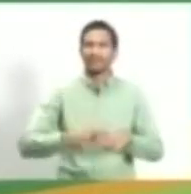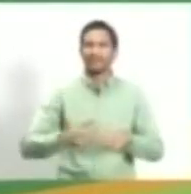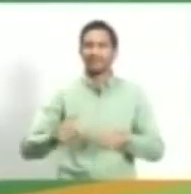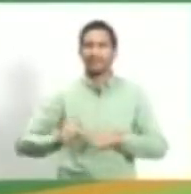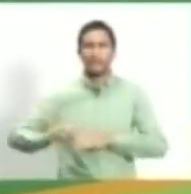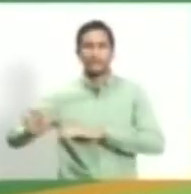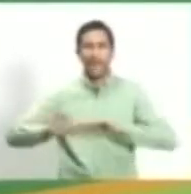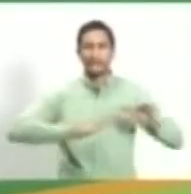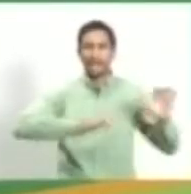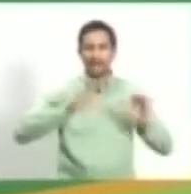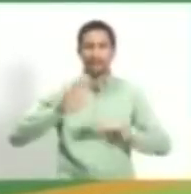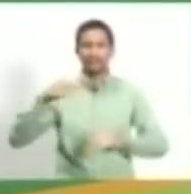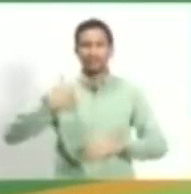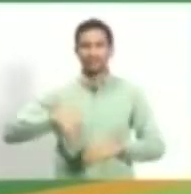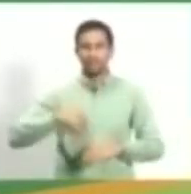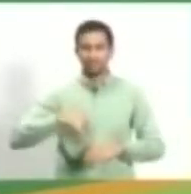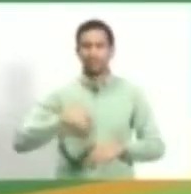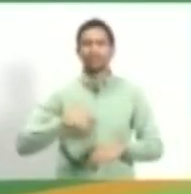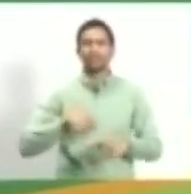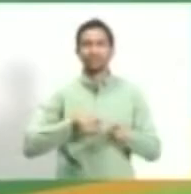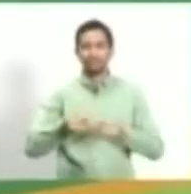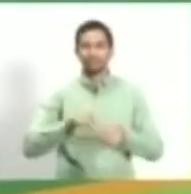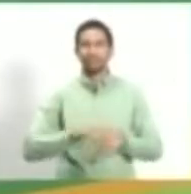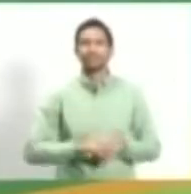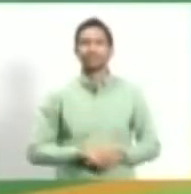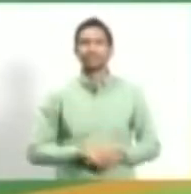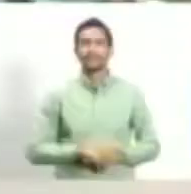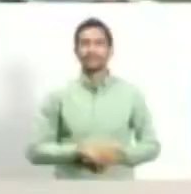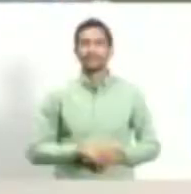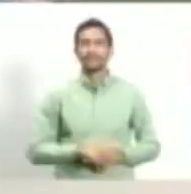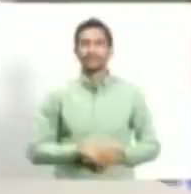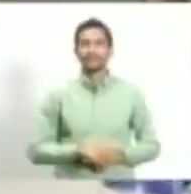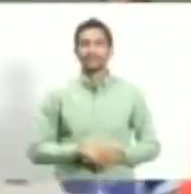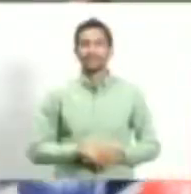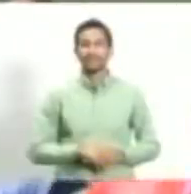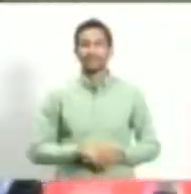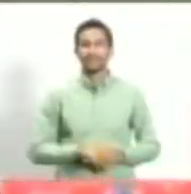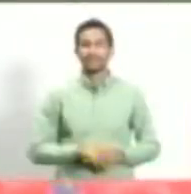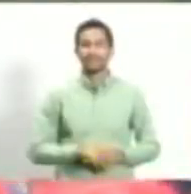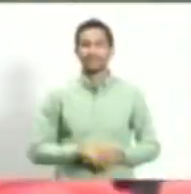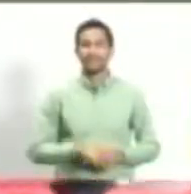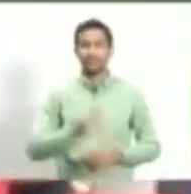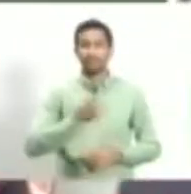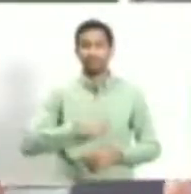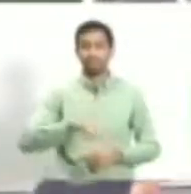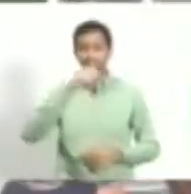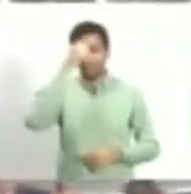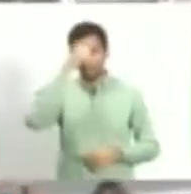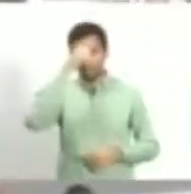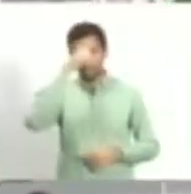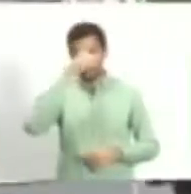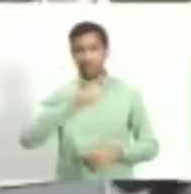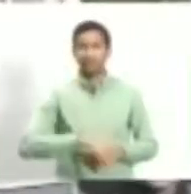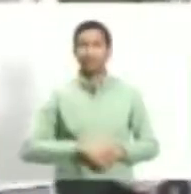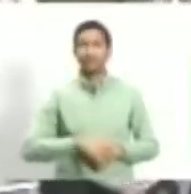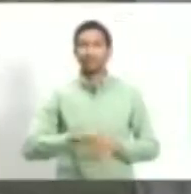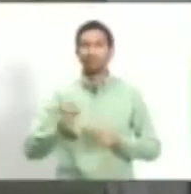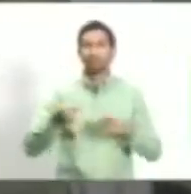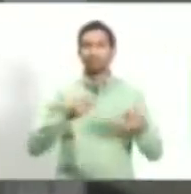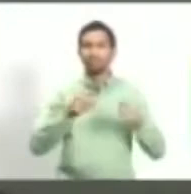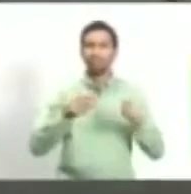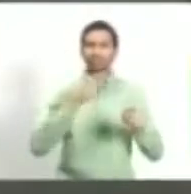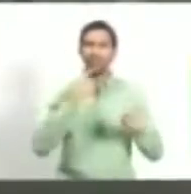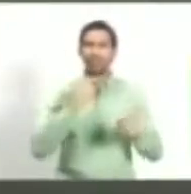Junior, Kelvin Niño y Carlos el Enfermero Pérez. Este domingo inicia la primera competencia de guardametas